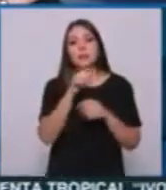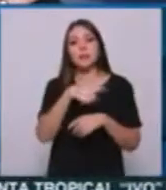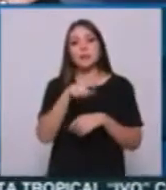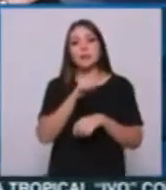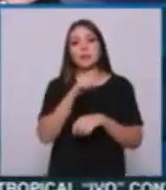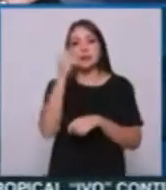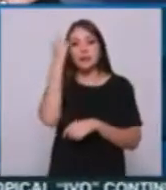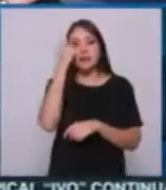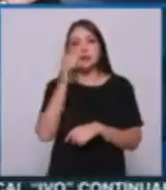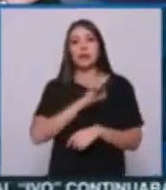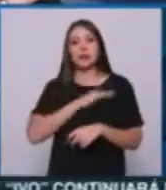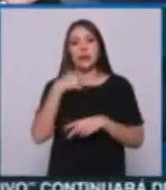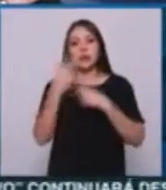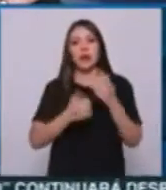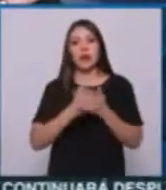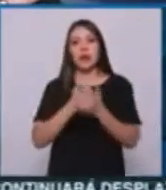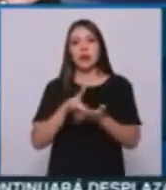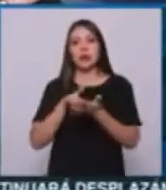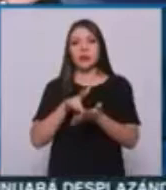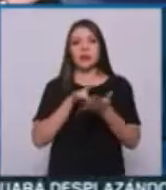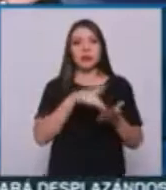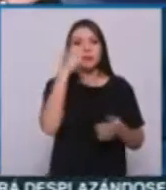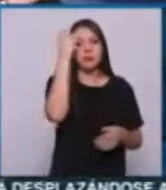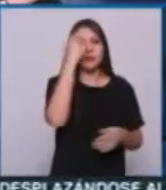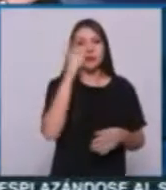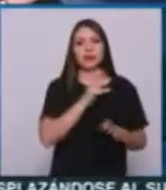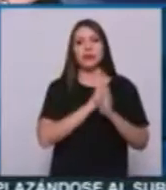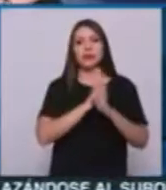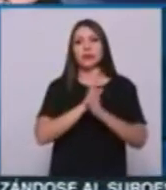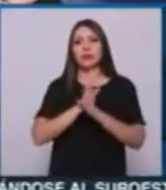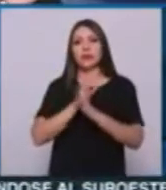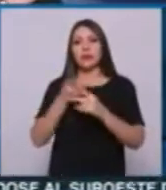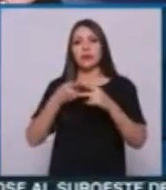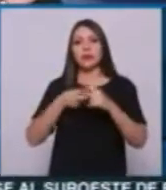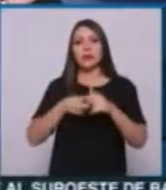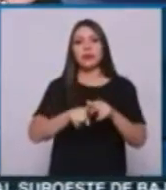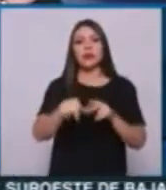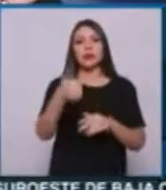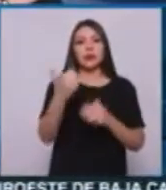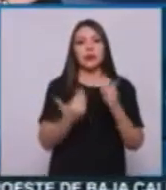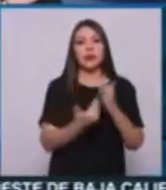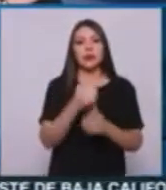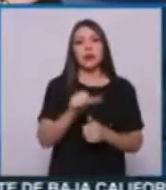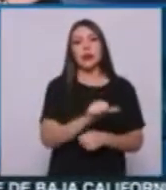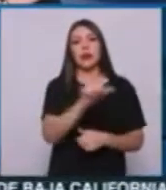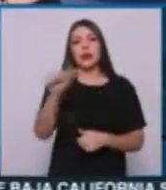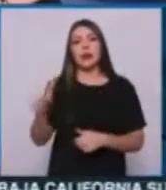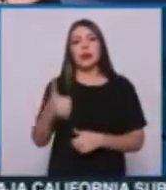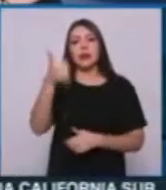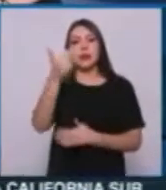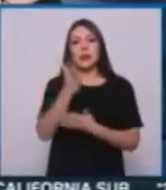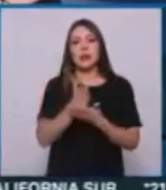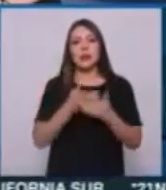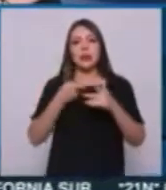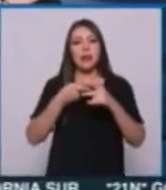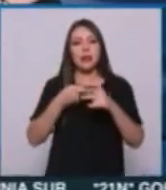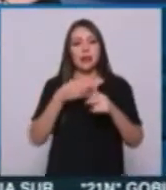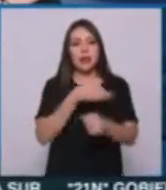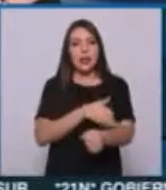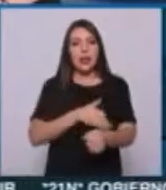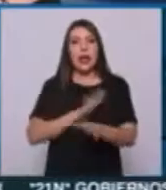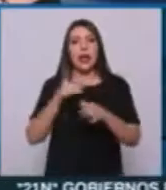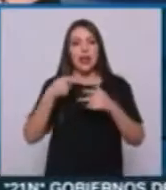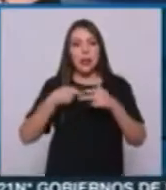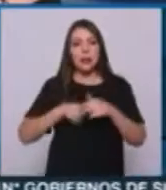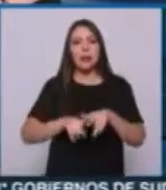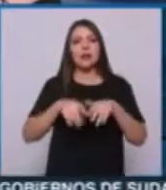estar con todo para dejarlos espectaculares. ¿No? Sí, desde las 11 de la mañana hasta las 6:30 de la tarde, que es cuando arranca la procesión,